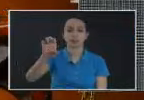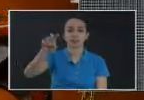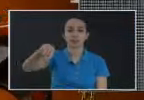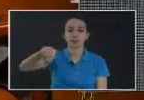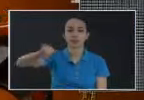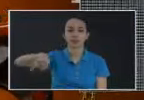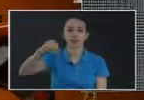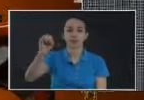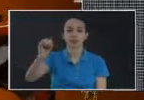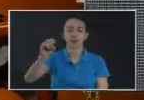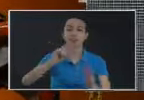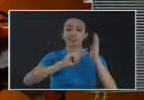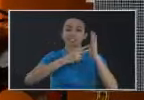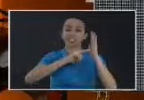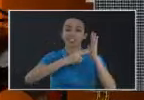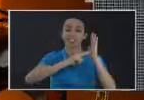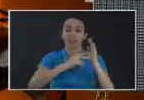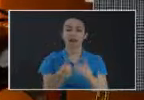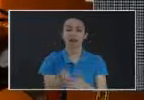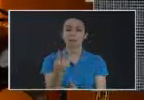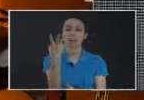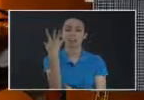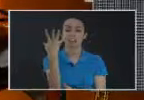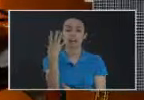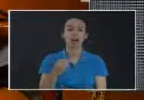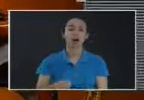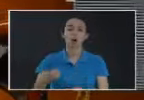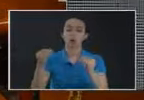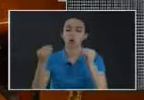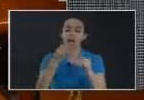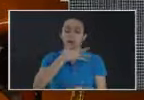significa planta muy amarga, símbolo